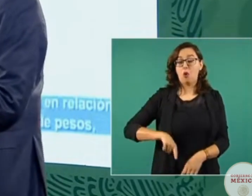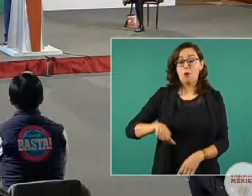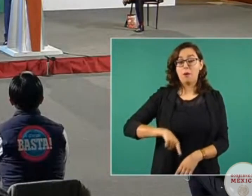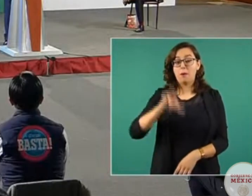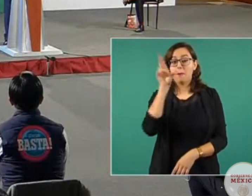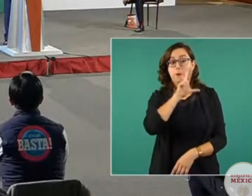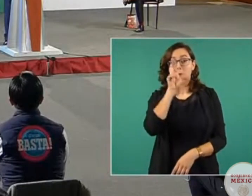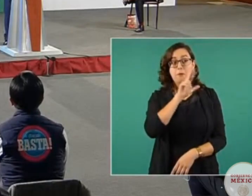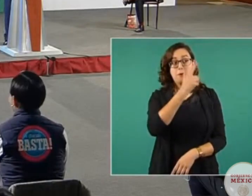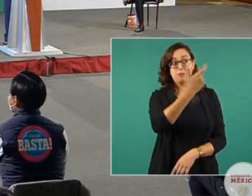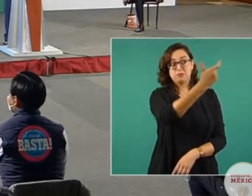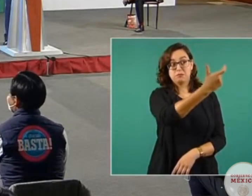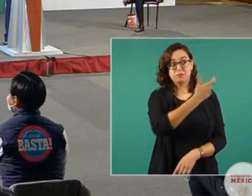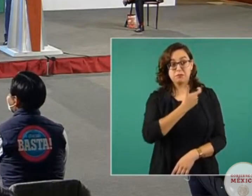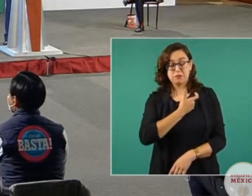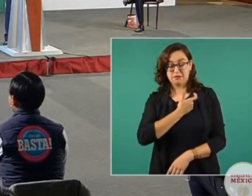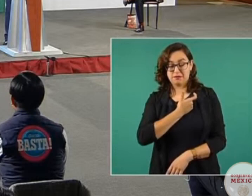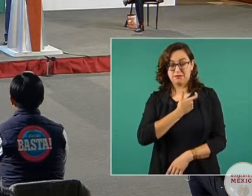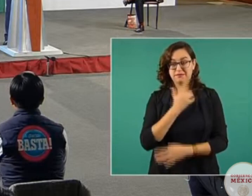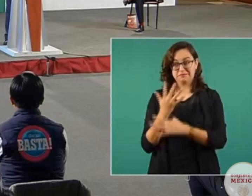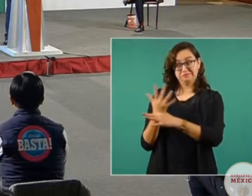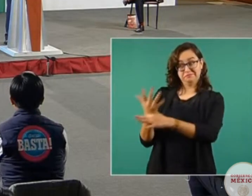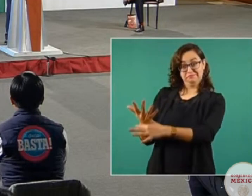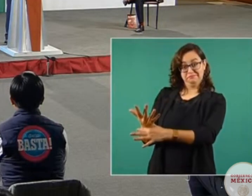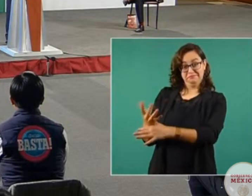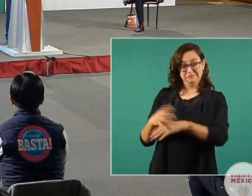A ver si ponemos después